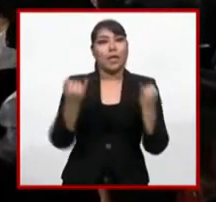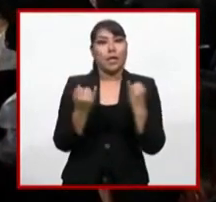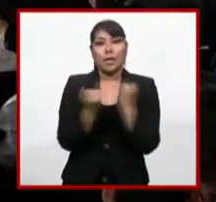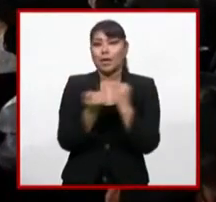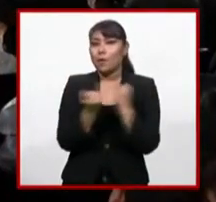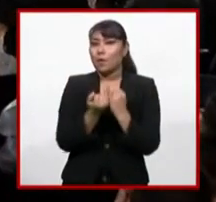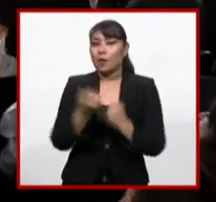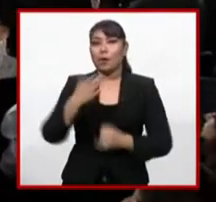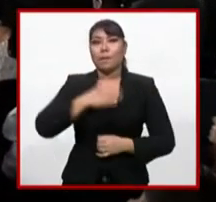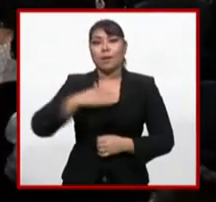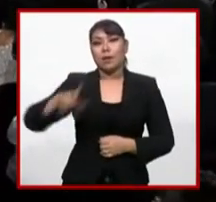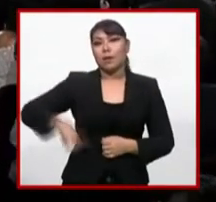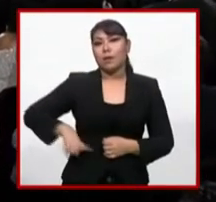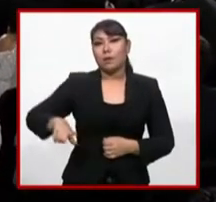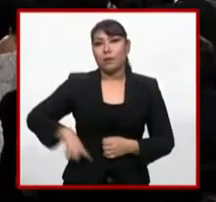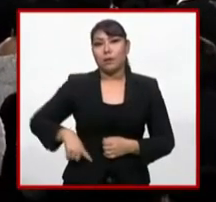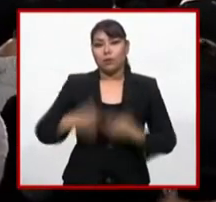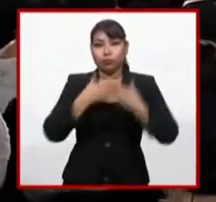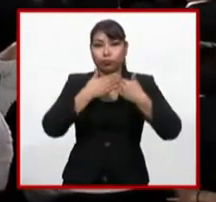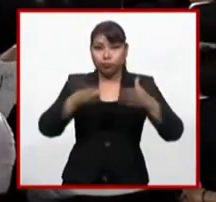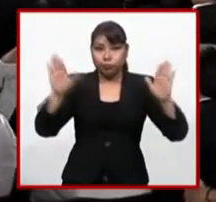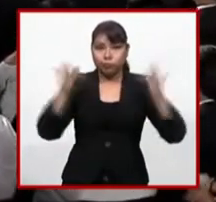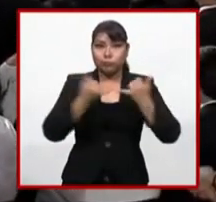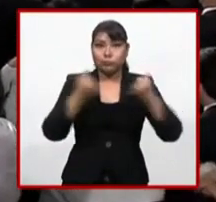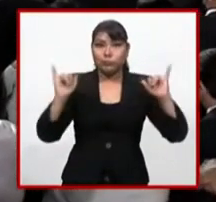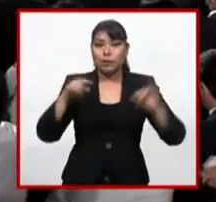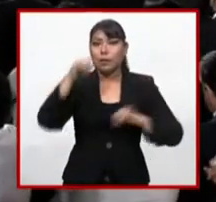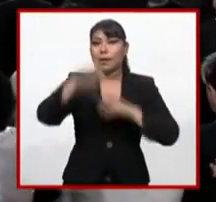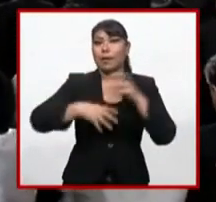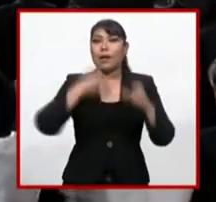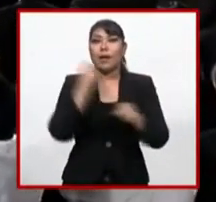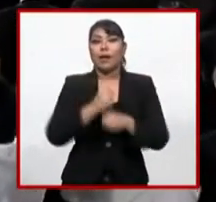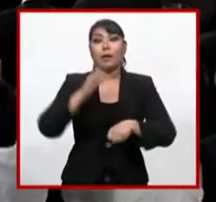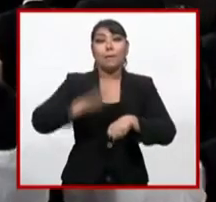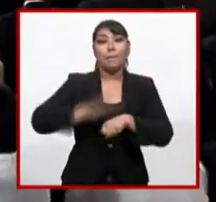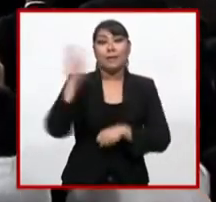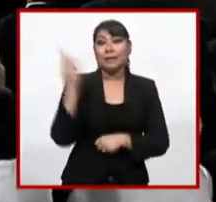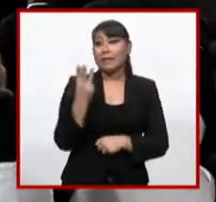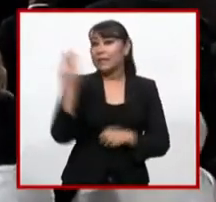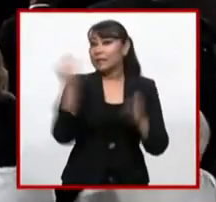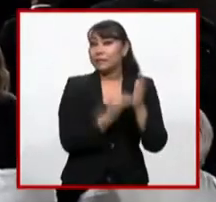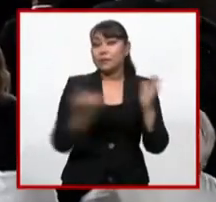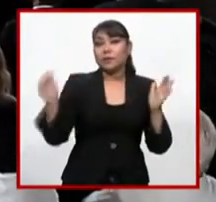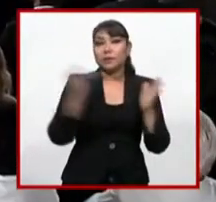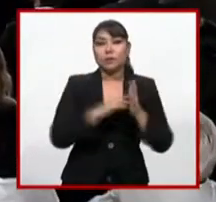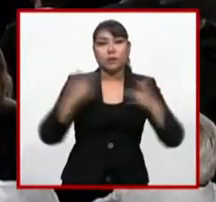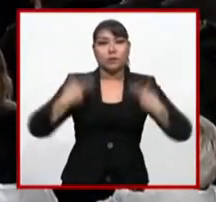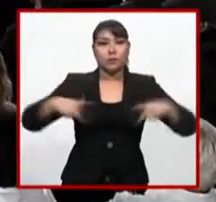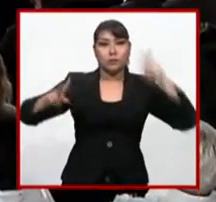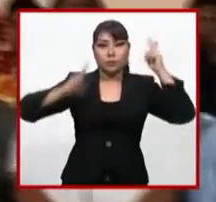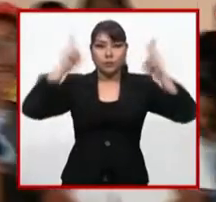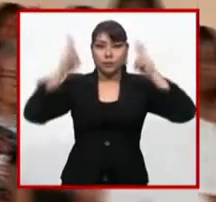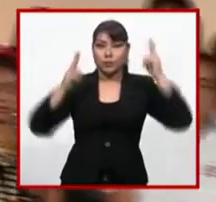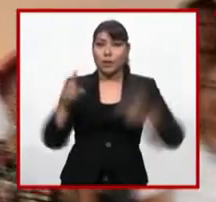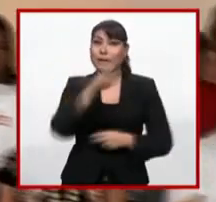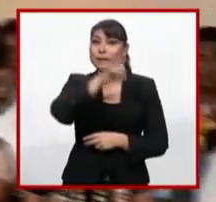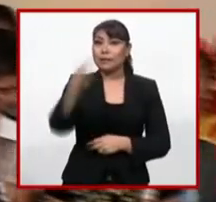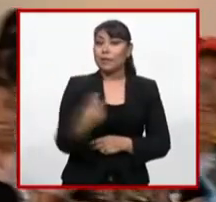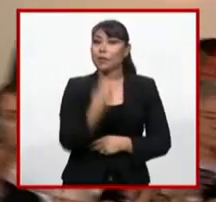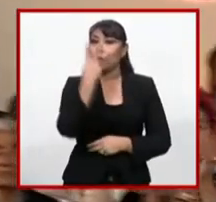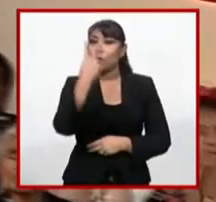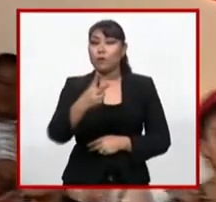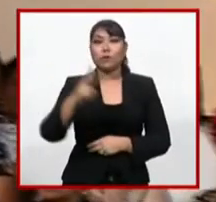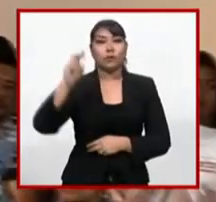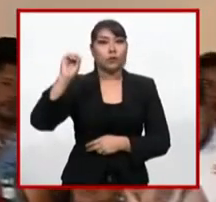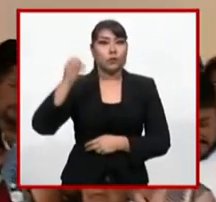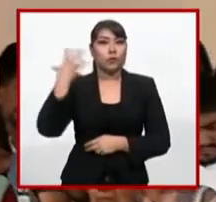inauguramos en mi administración, este año cierra recibiendo más de 3 millones de visitantes, más de 102